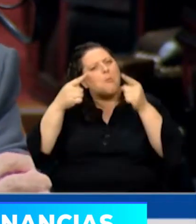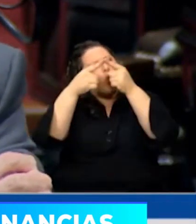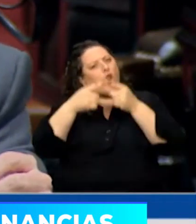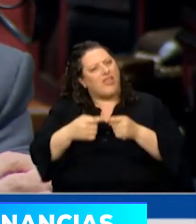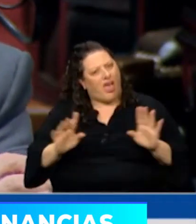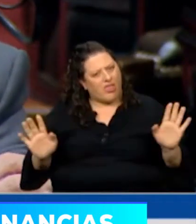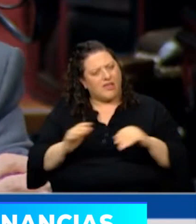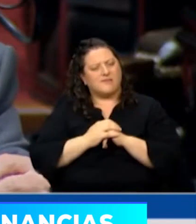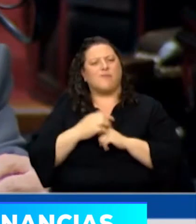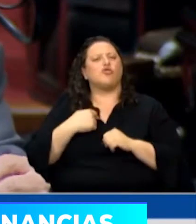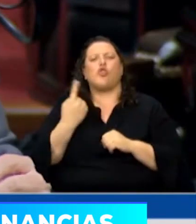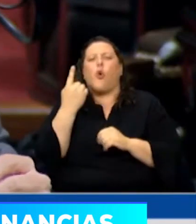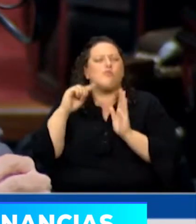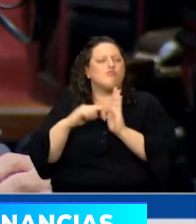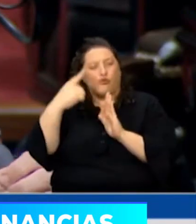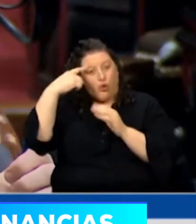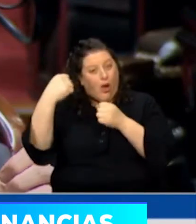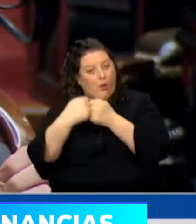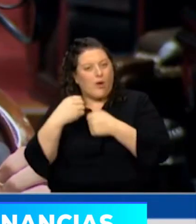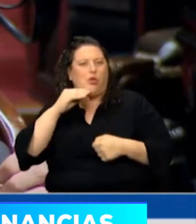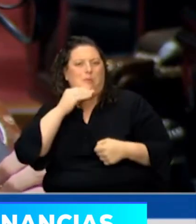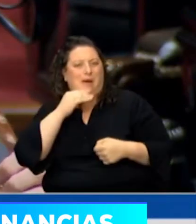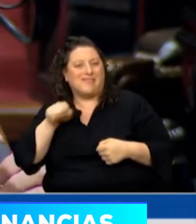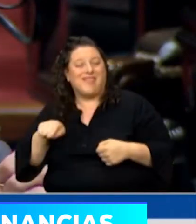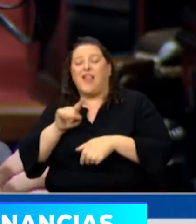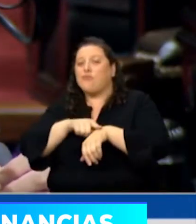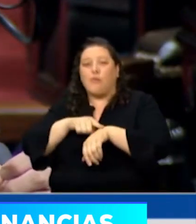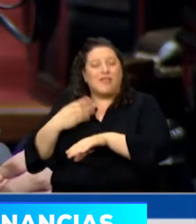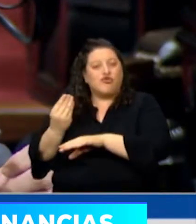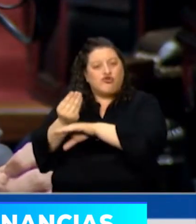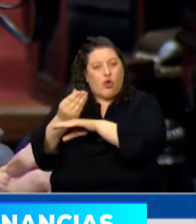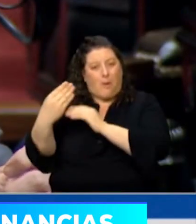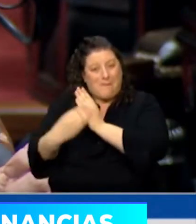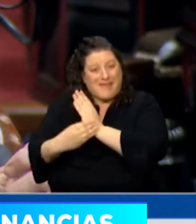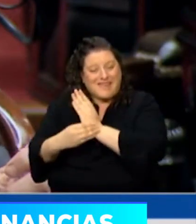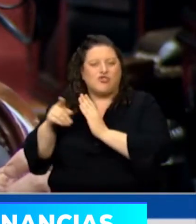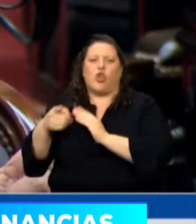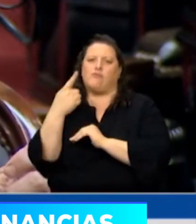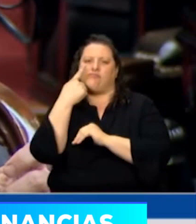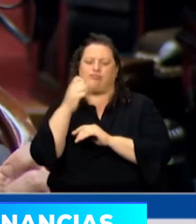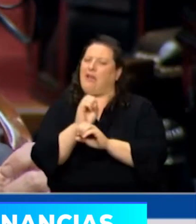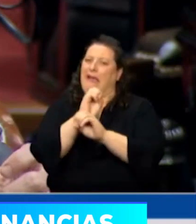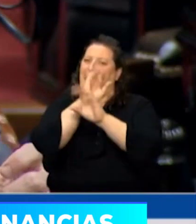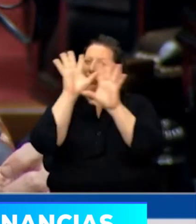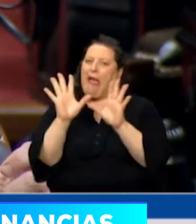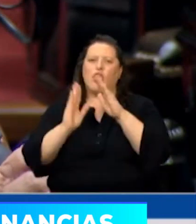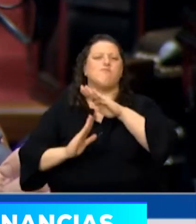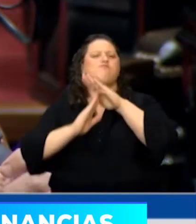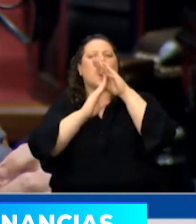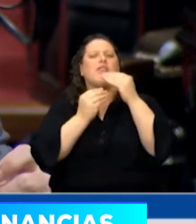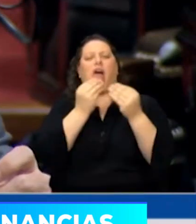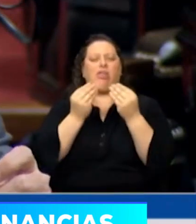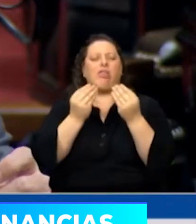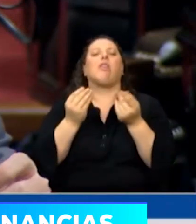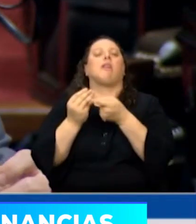apenas asume como ministro, creo que fija claramente cuál es la prioridad, ¿no? Y en su plan electoral también lo